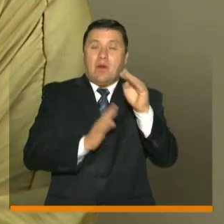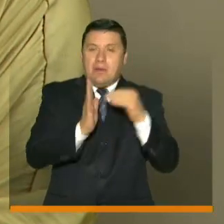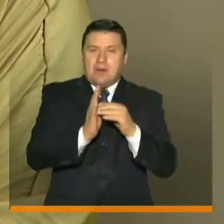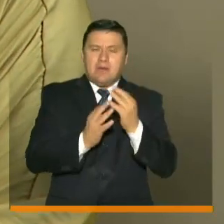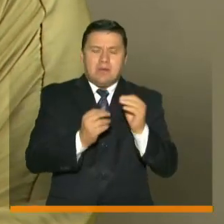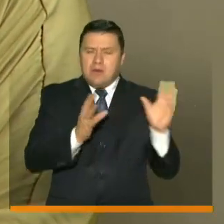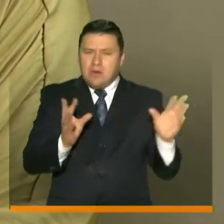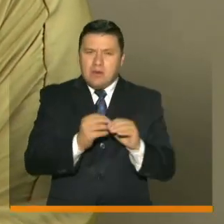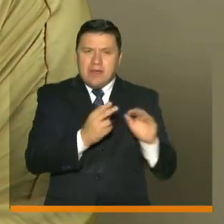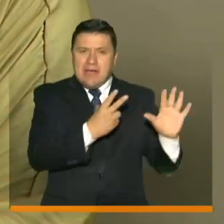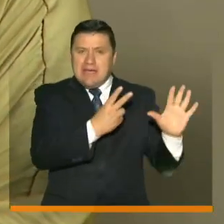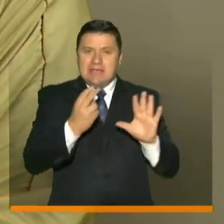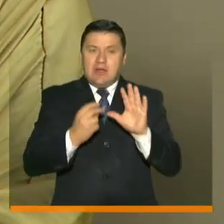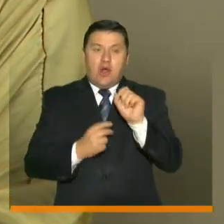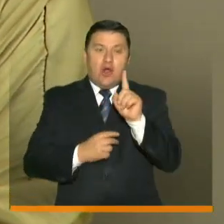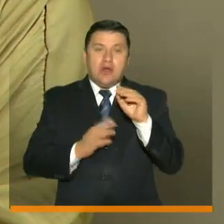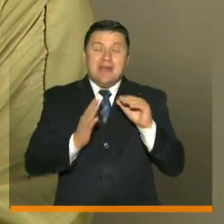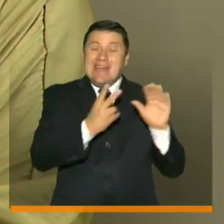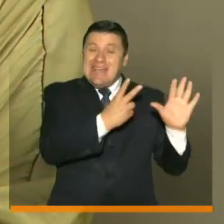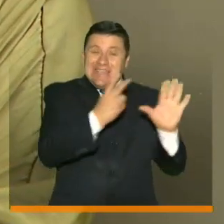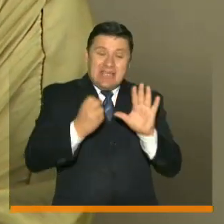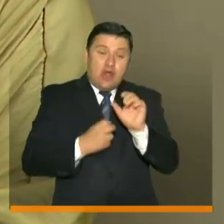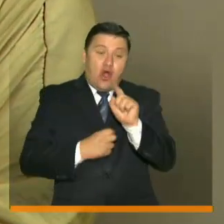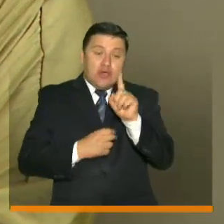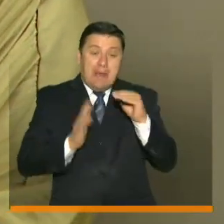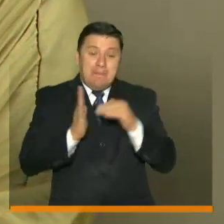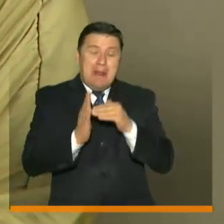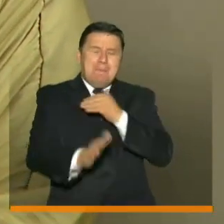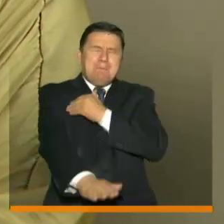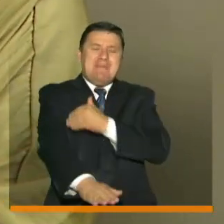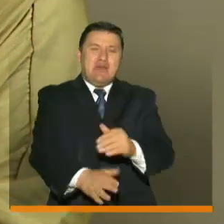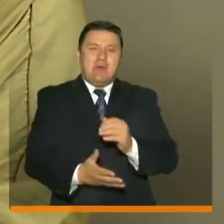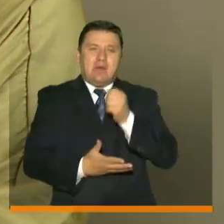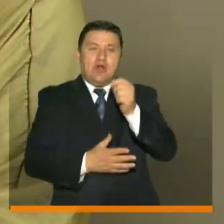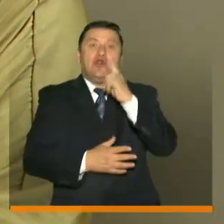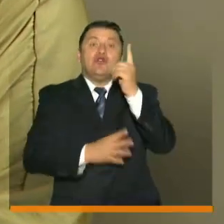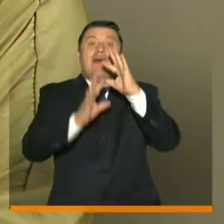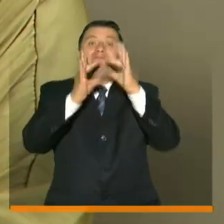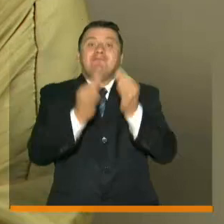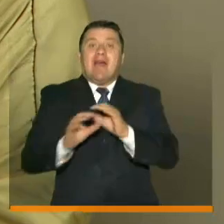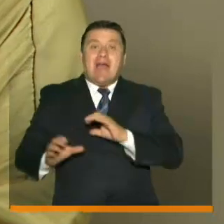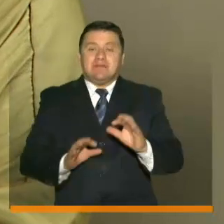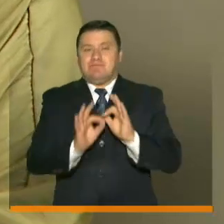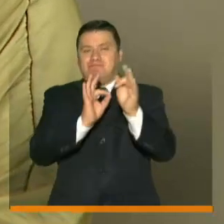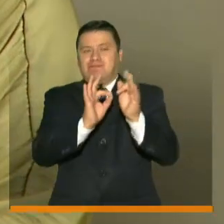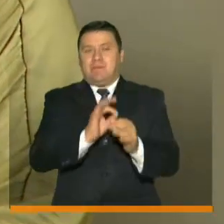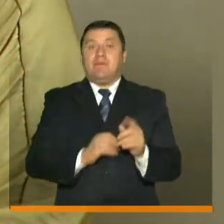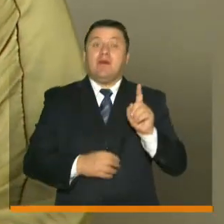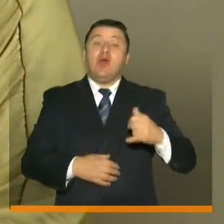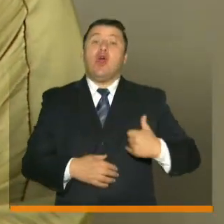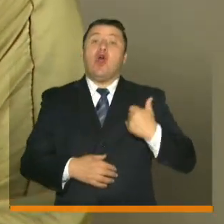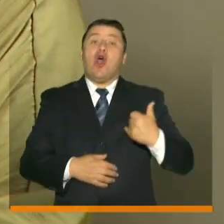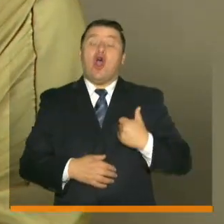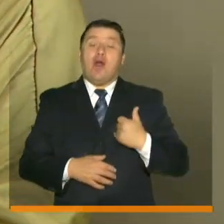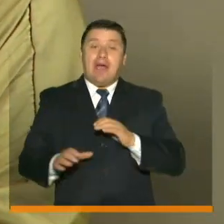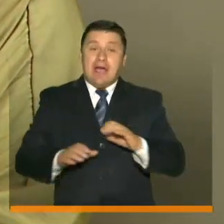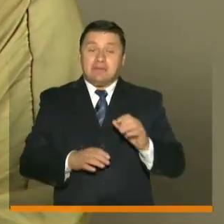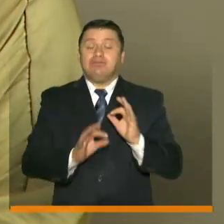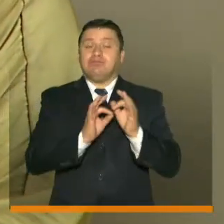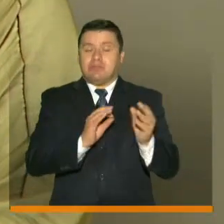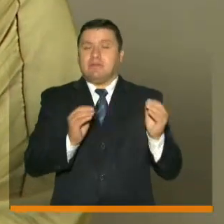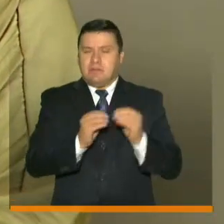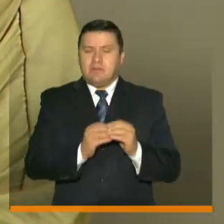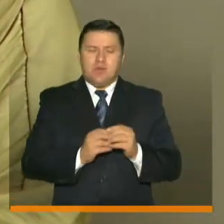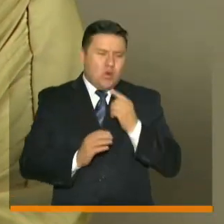de 711.000 millones de pesos solamente en Familias en Acción. Y en Jóvenes en Acción, presidente,